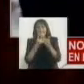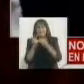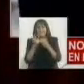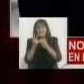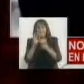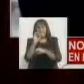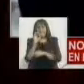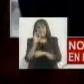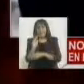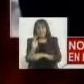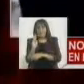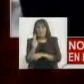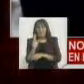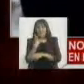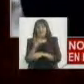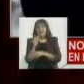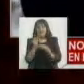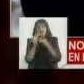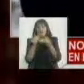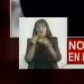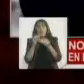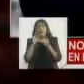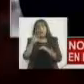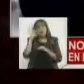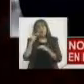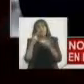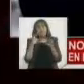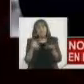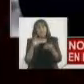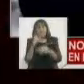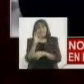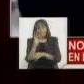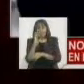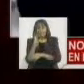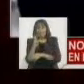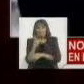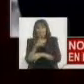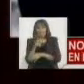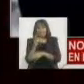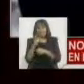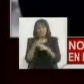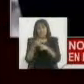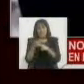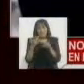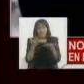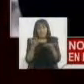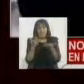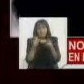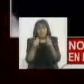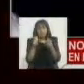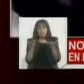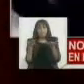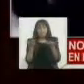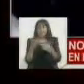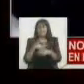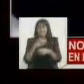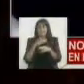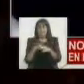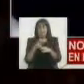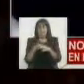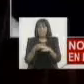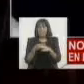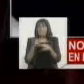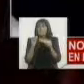su Facebook, ¿cómo lo pueden encontrar en Facebook? ¿Con su nombre? Cuéntenos un poco eso. Bueno, con mi nombre,